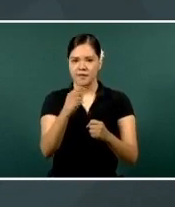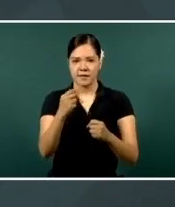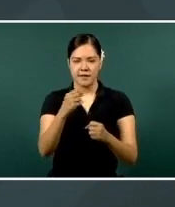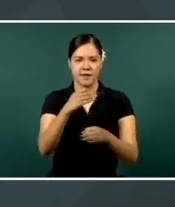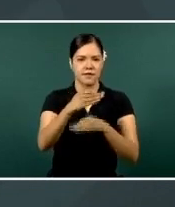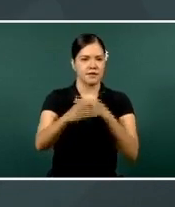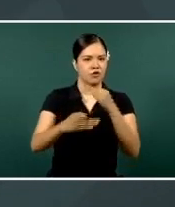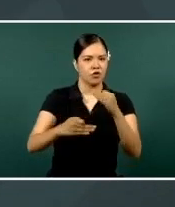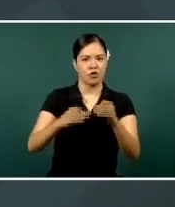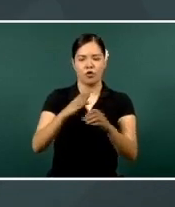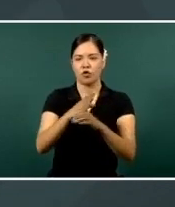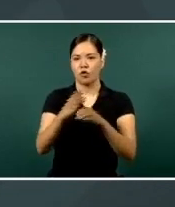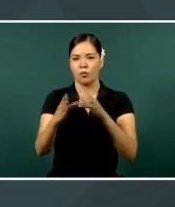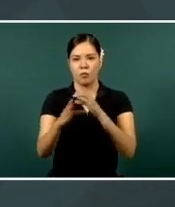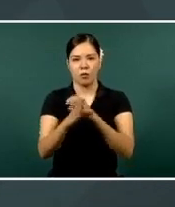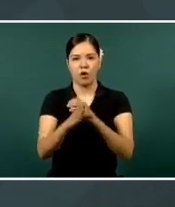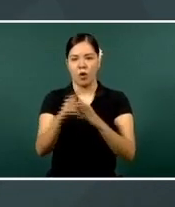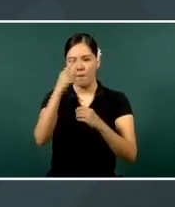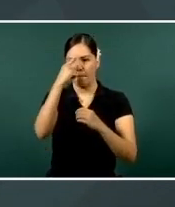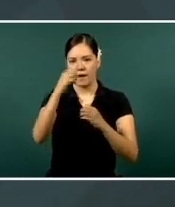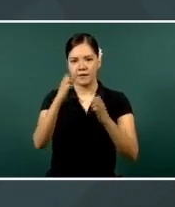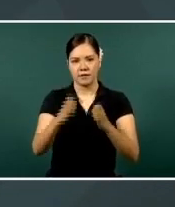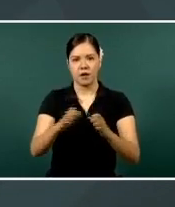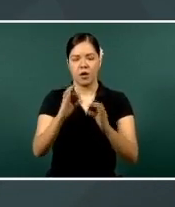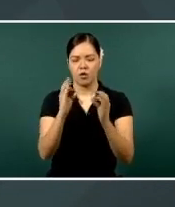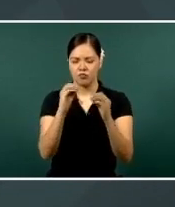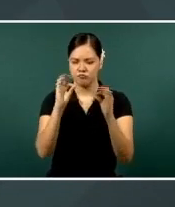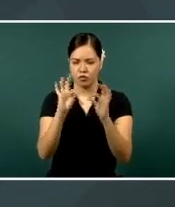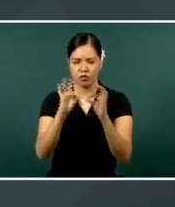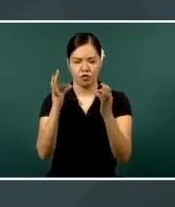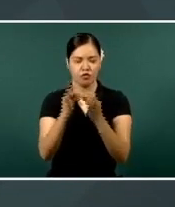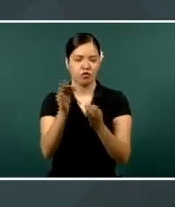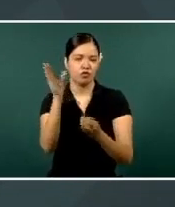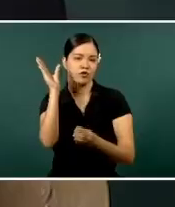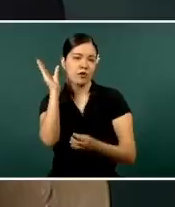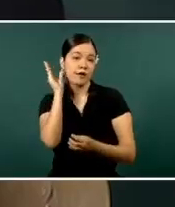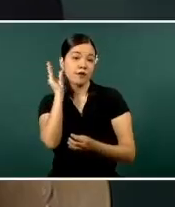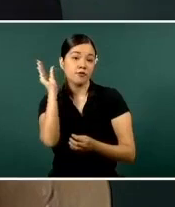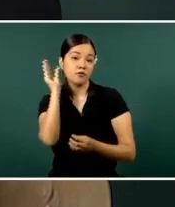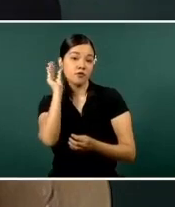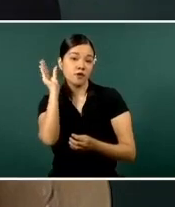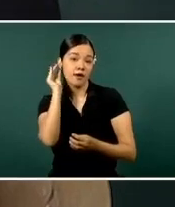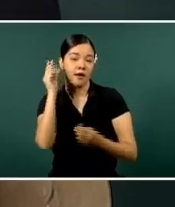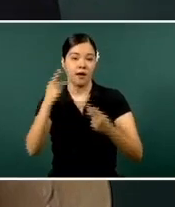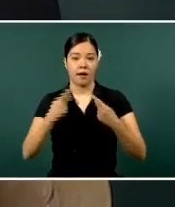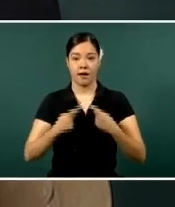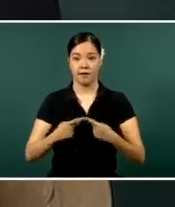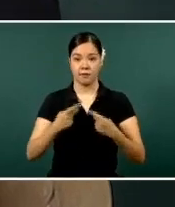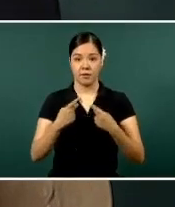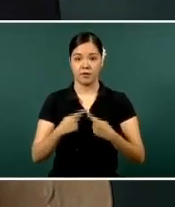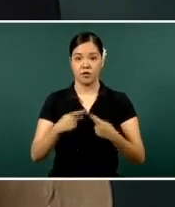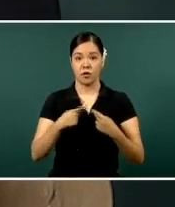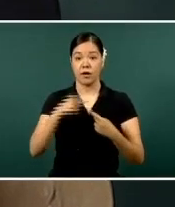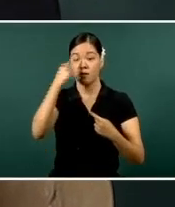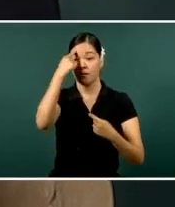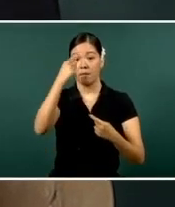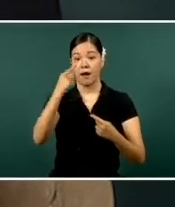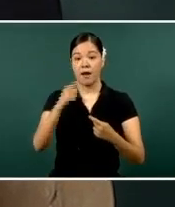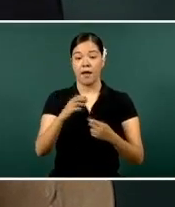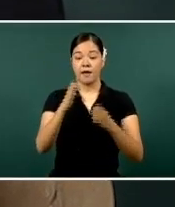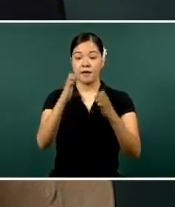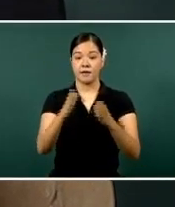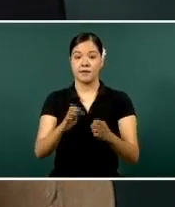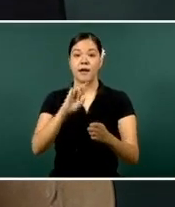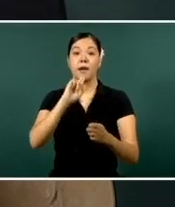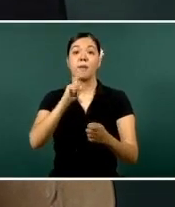los ciudadanos, porque escuchando a la gente es como podemos también mejorar las cosas que no dan